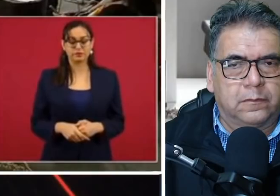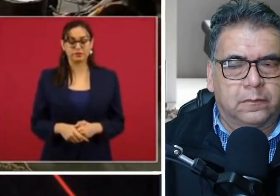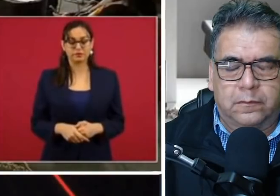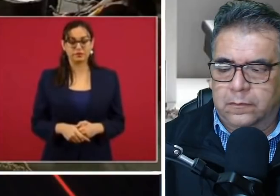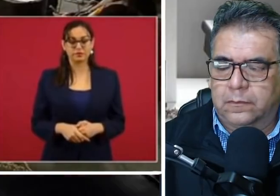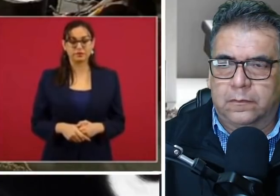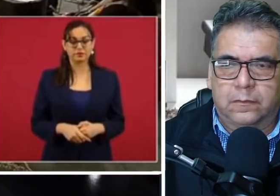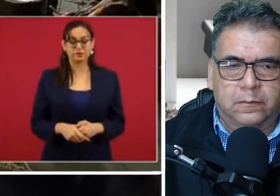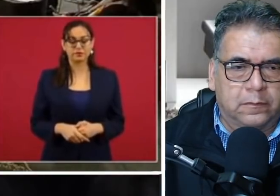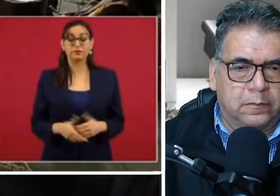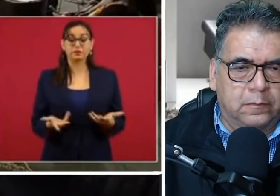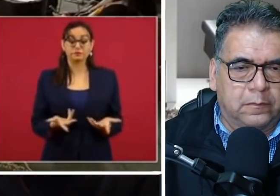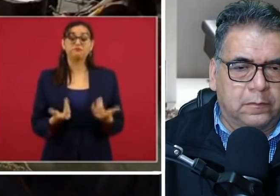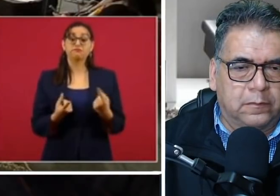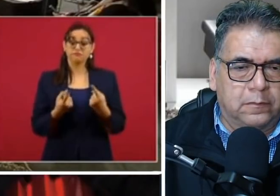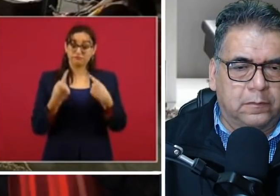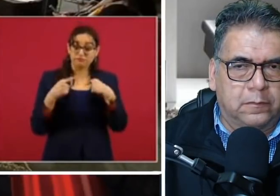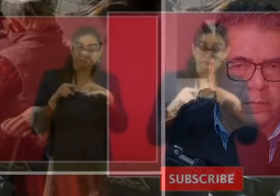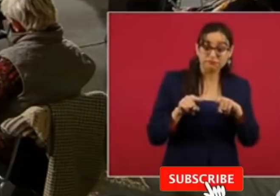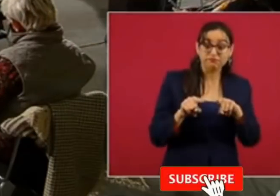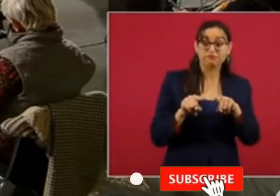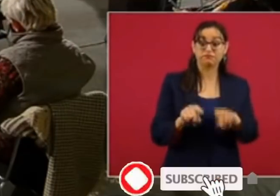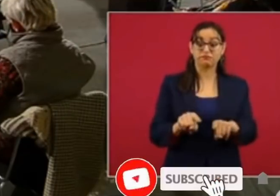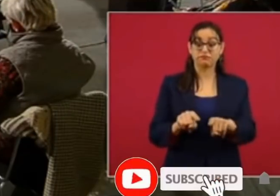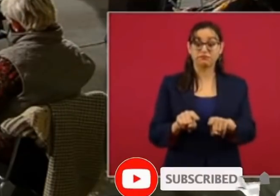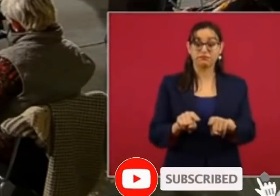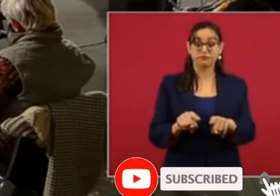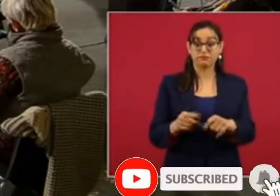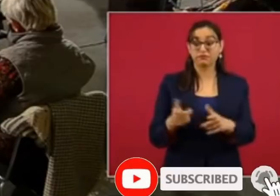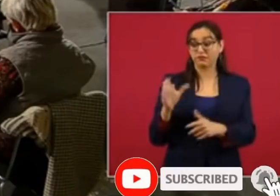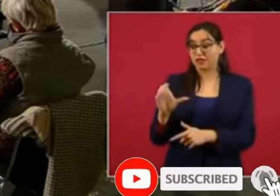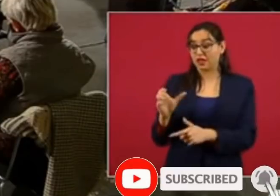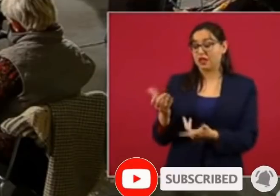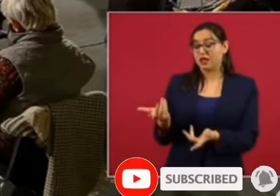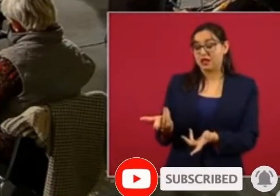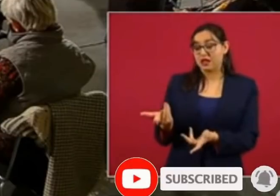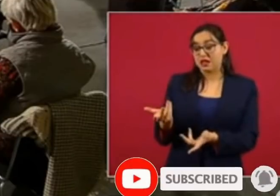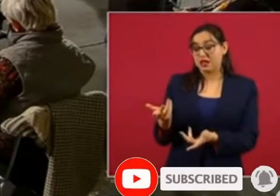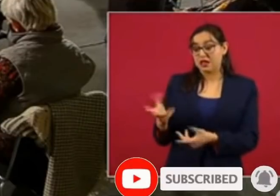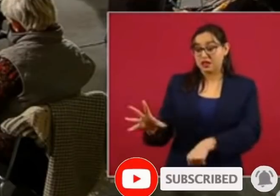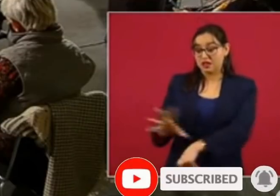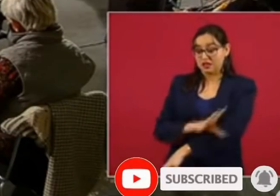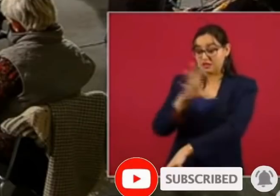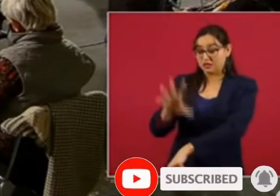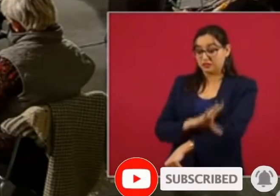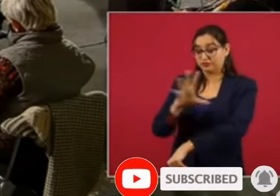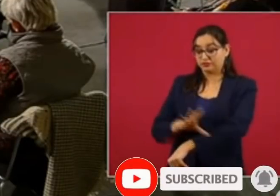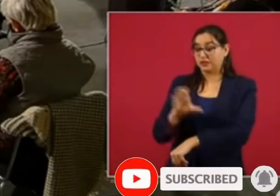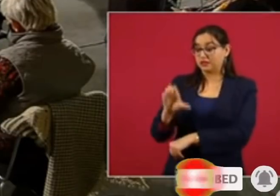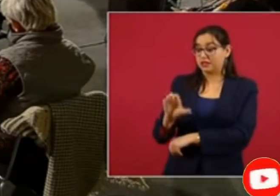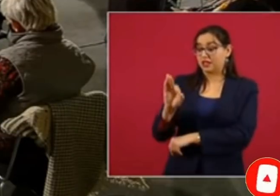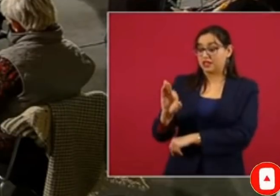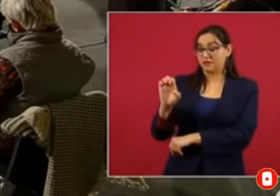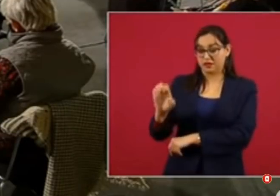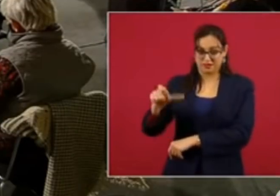llevaba a la par el ir destruyendo a la Comisión Federal